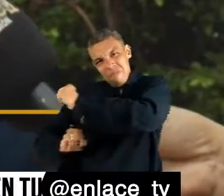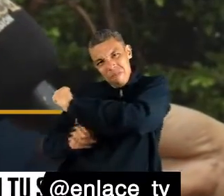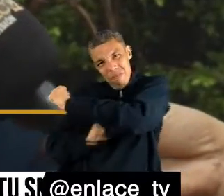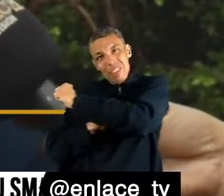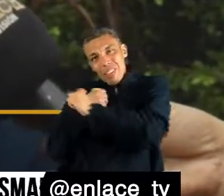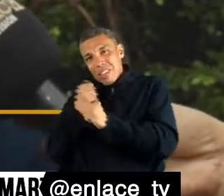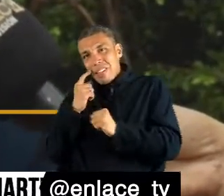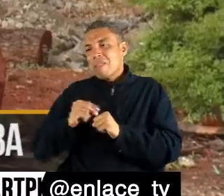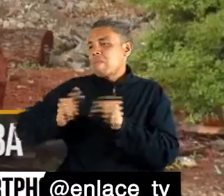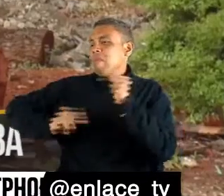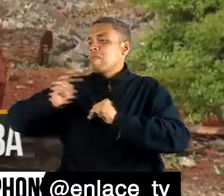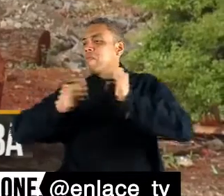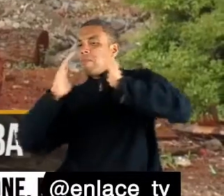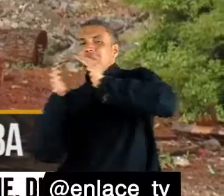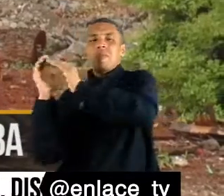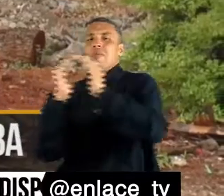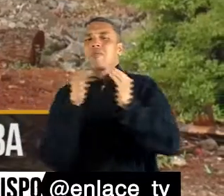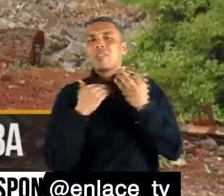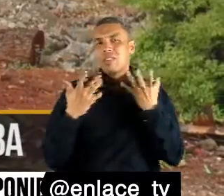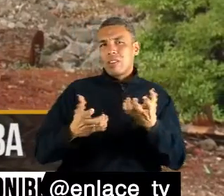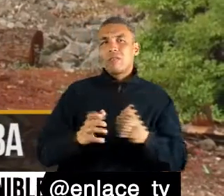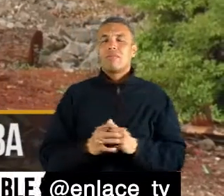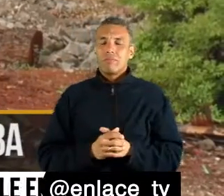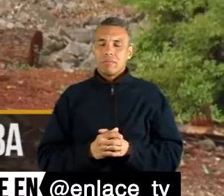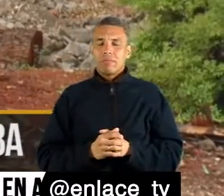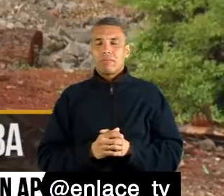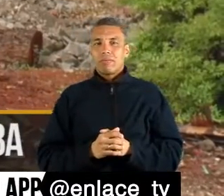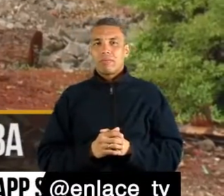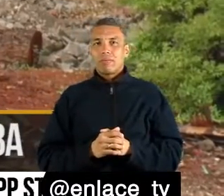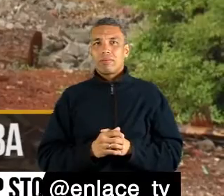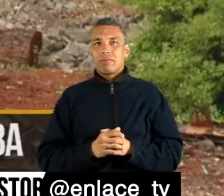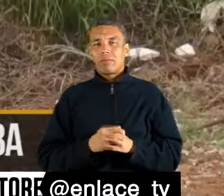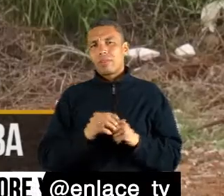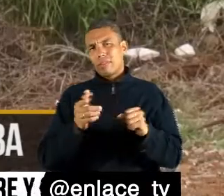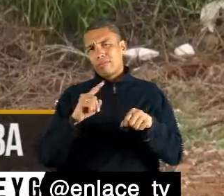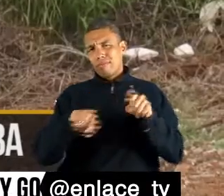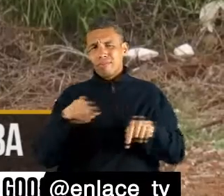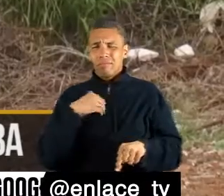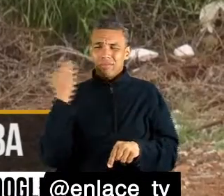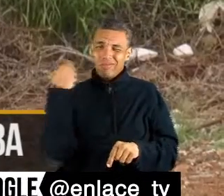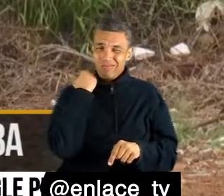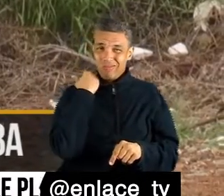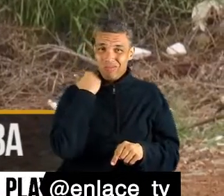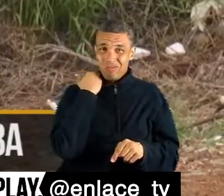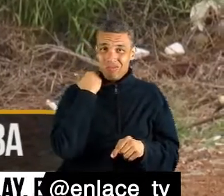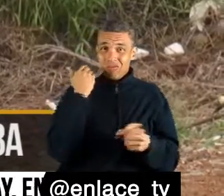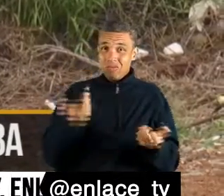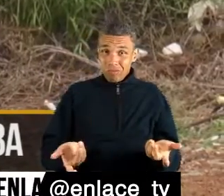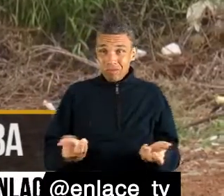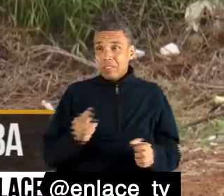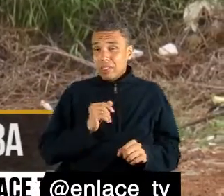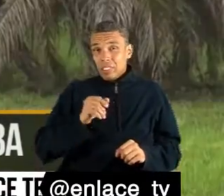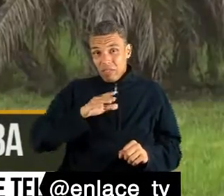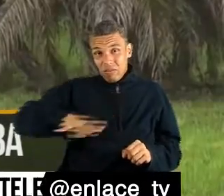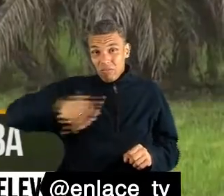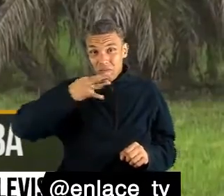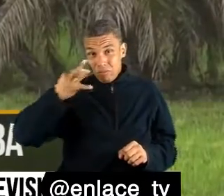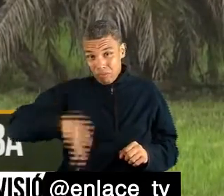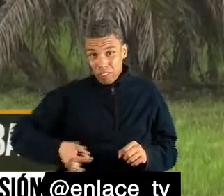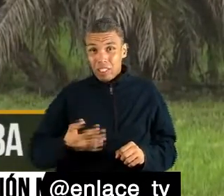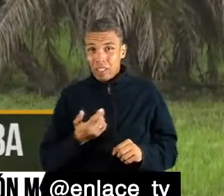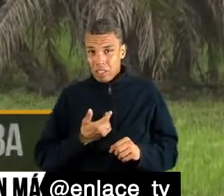que le están echando a los humedales. Son varias las denuncias interpuestas por quienes se sienten afectados por el impacto del medio ambiente sin que, según ellos, haya habido una